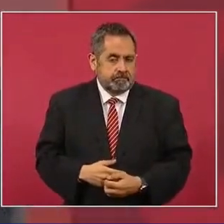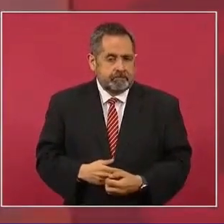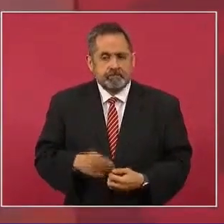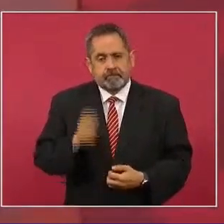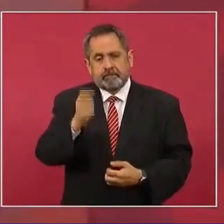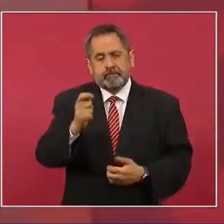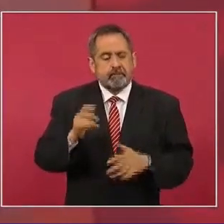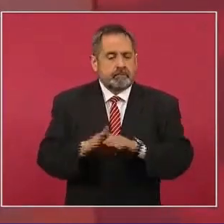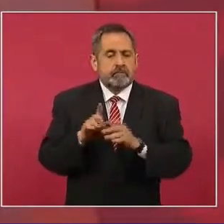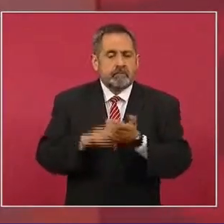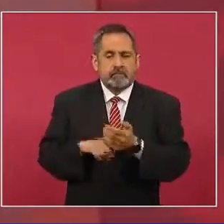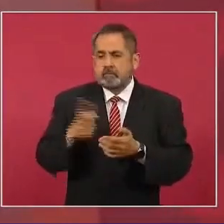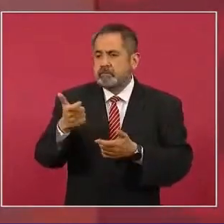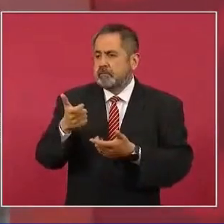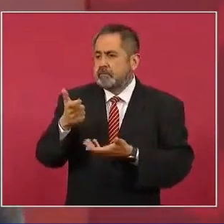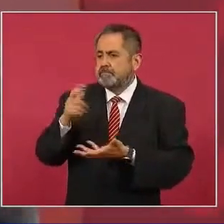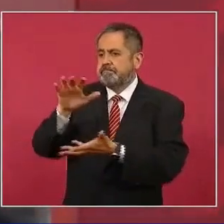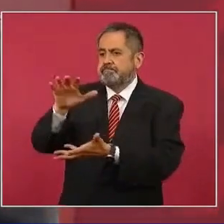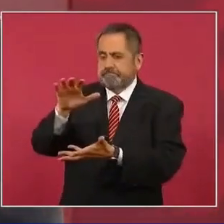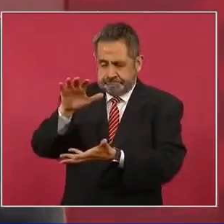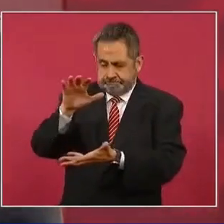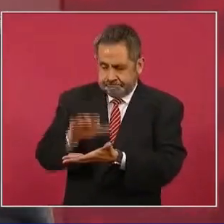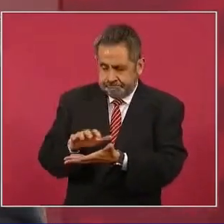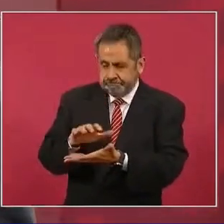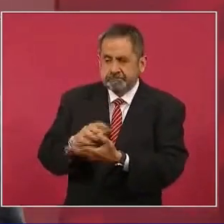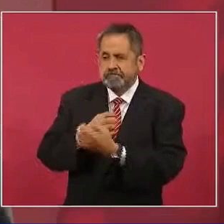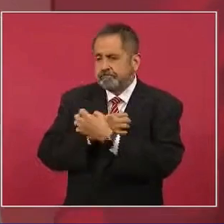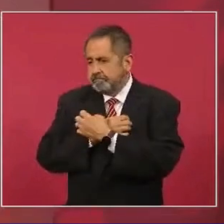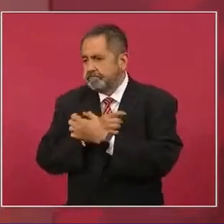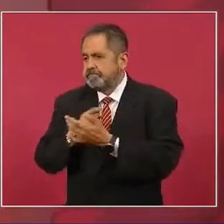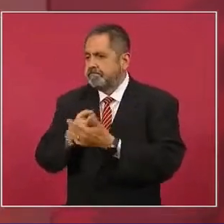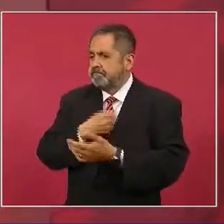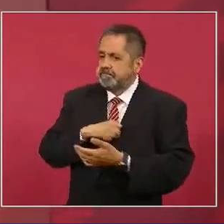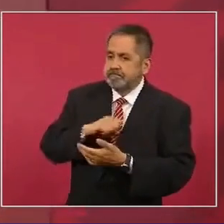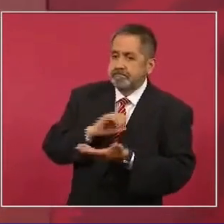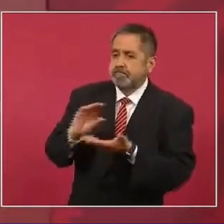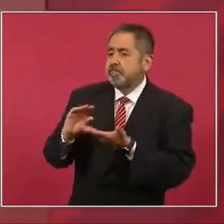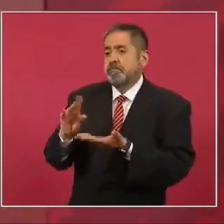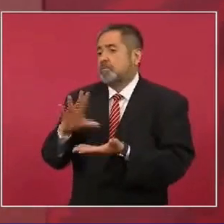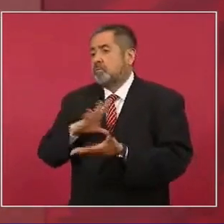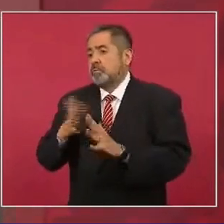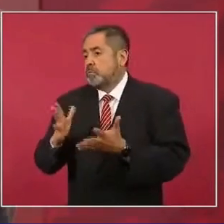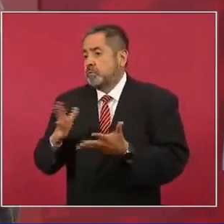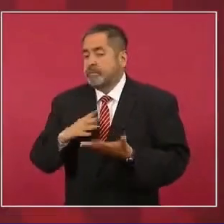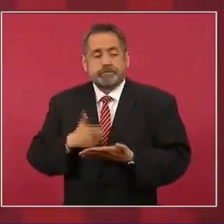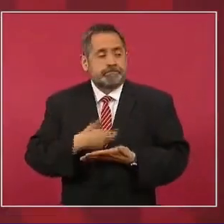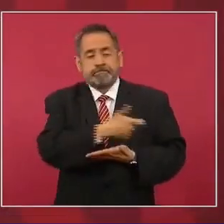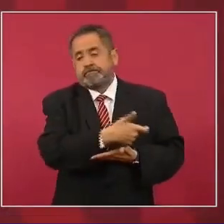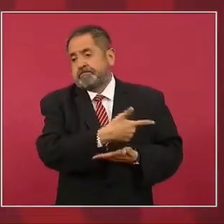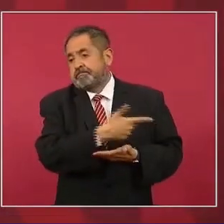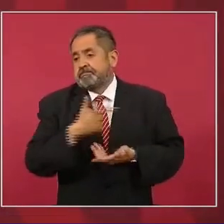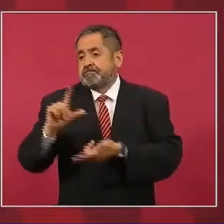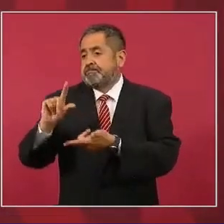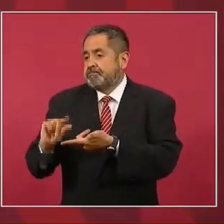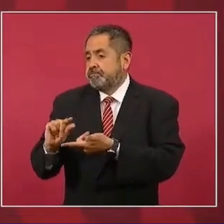es tener menos dinero para la educación pública, menos dinero para la salud, menos dinero para el